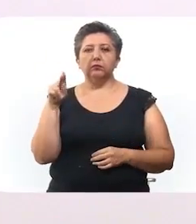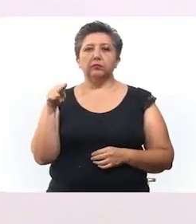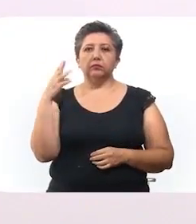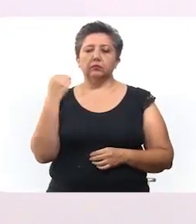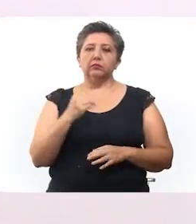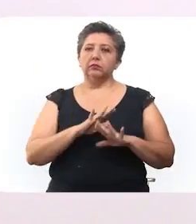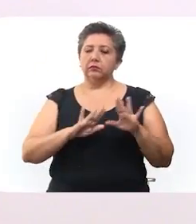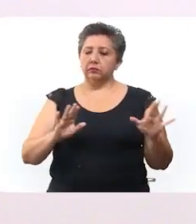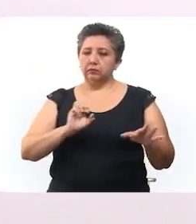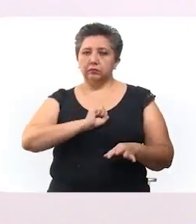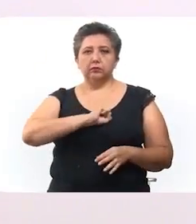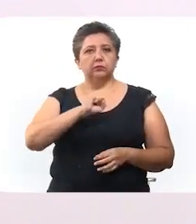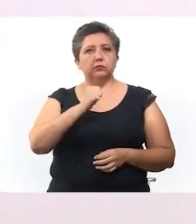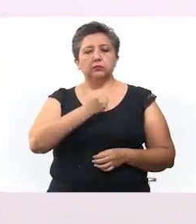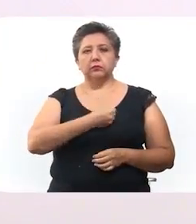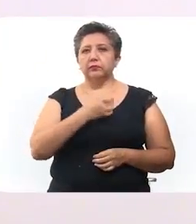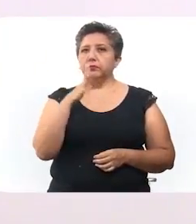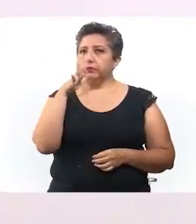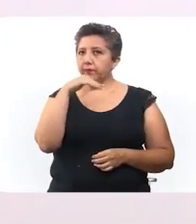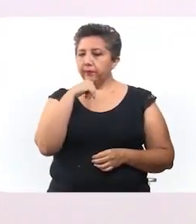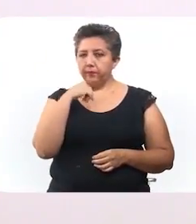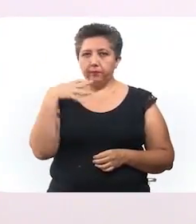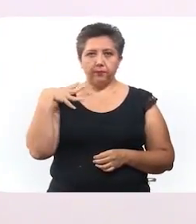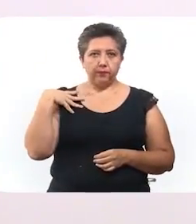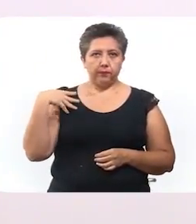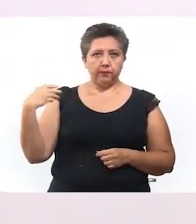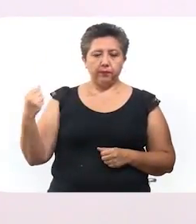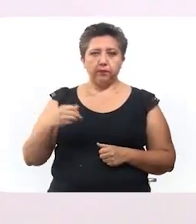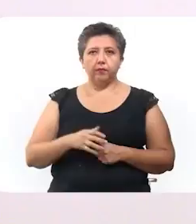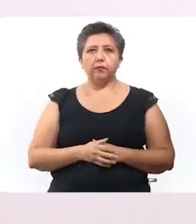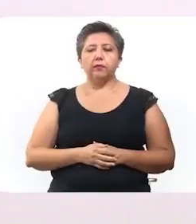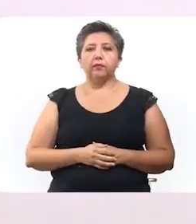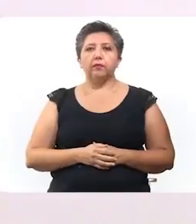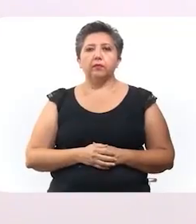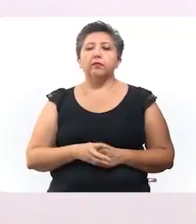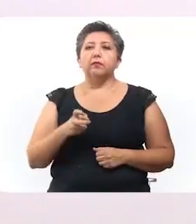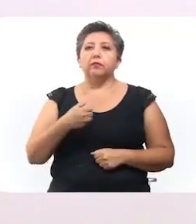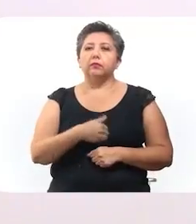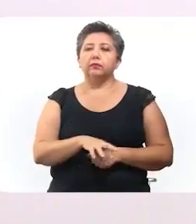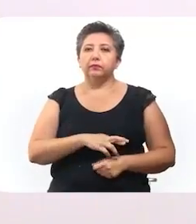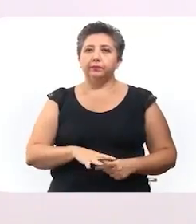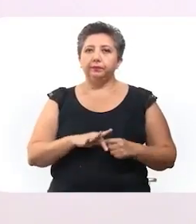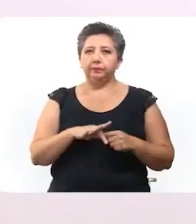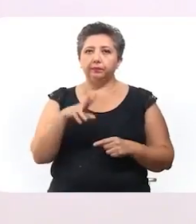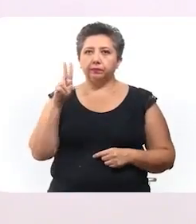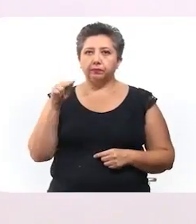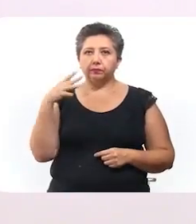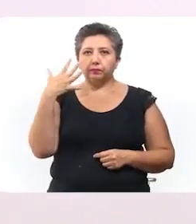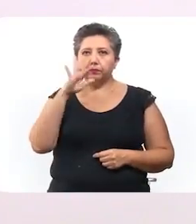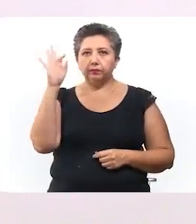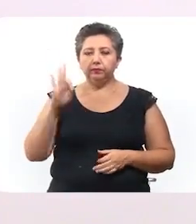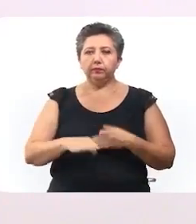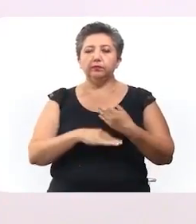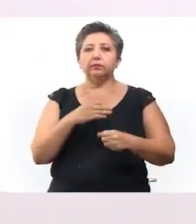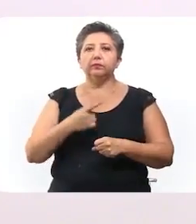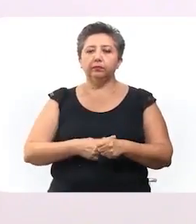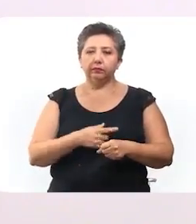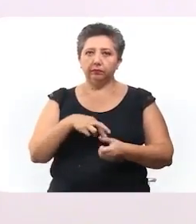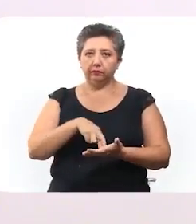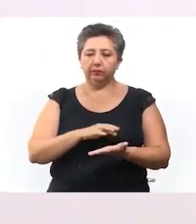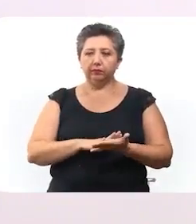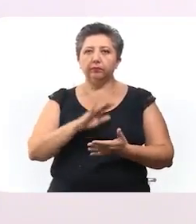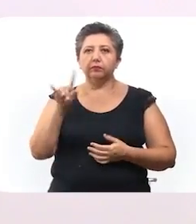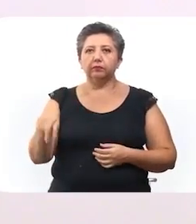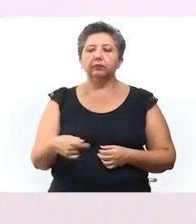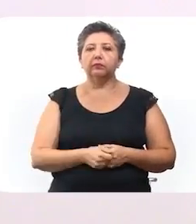48.189 pacientes ya se recuperaron, no presentan síntomas ni pueden contagiar. Esta cifra representa el 85% del total de